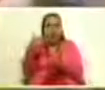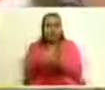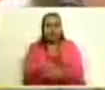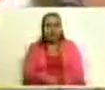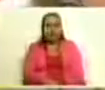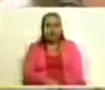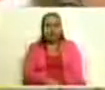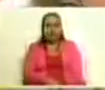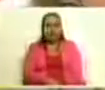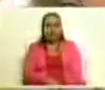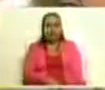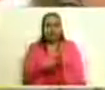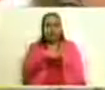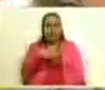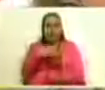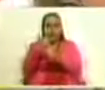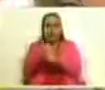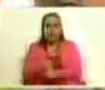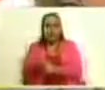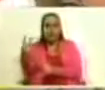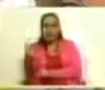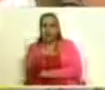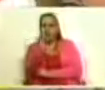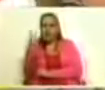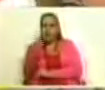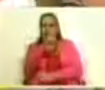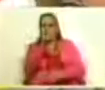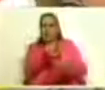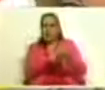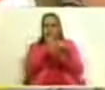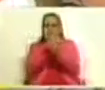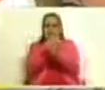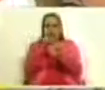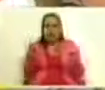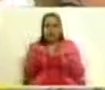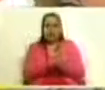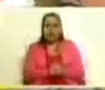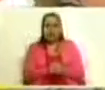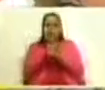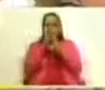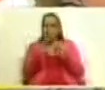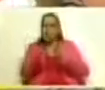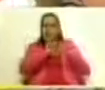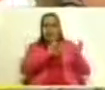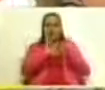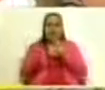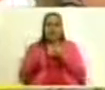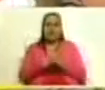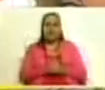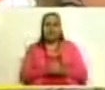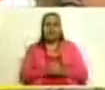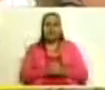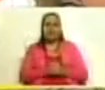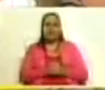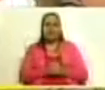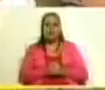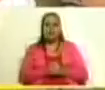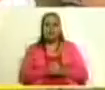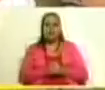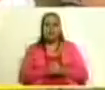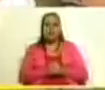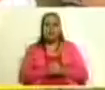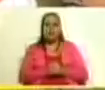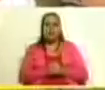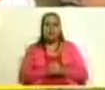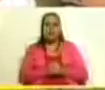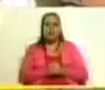nosotros aspiramos a la segunda y plena independencia en todos los ámbitos, incluyendo aquellos característicos de